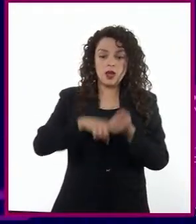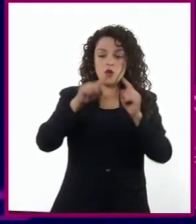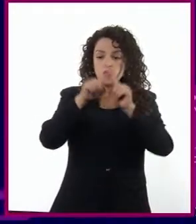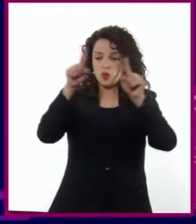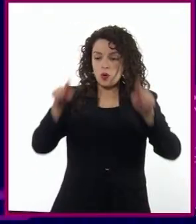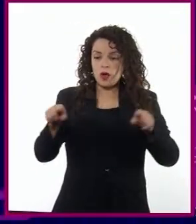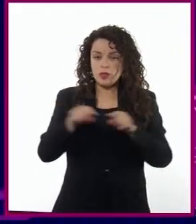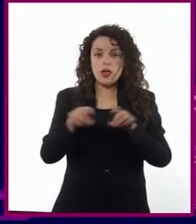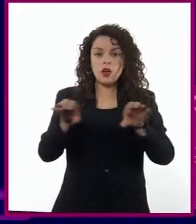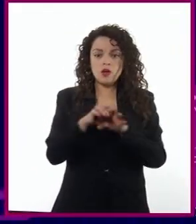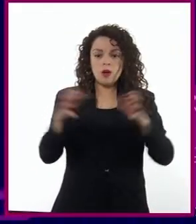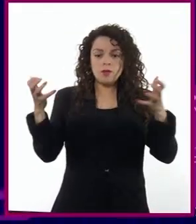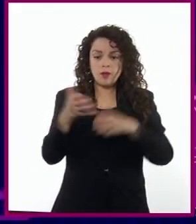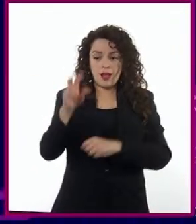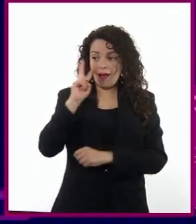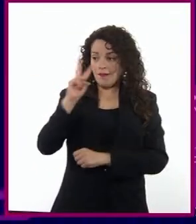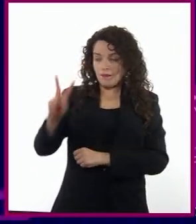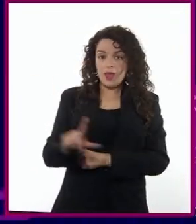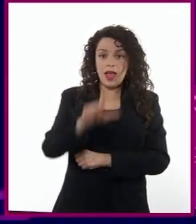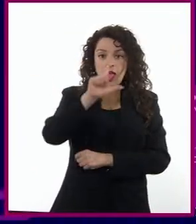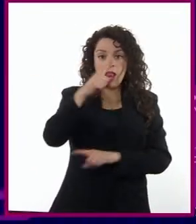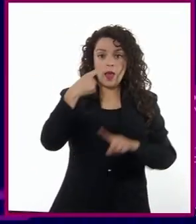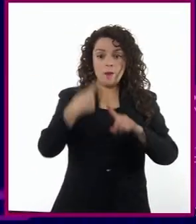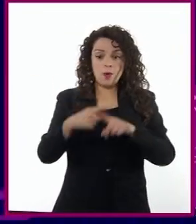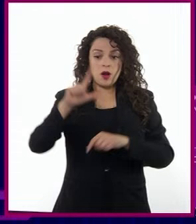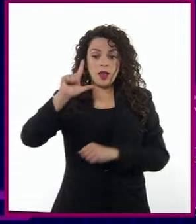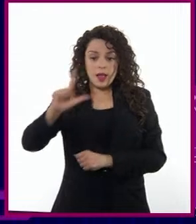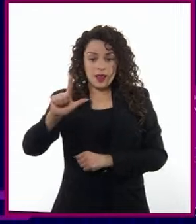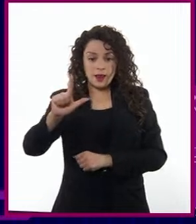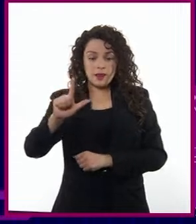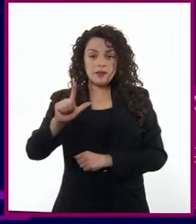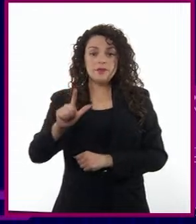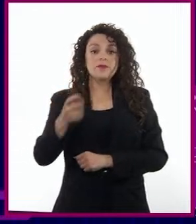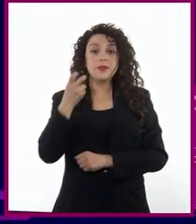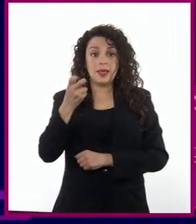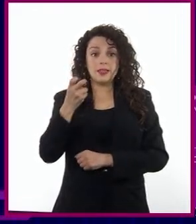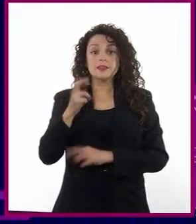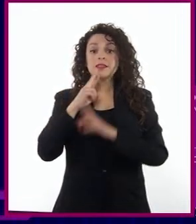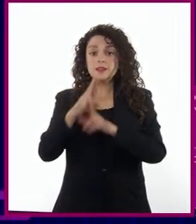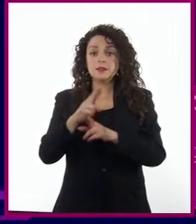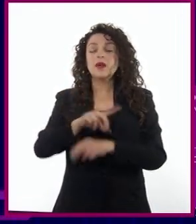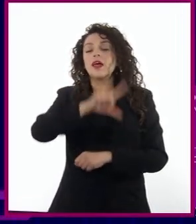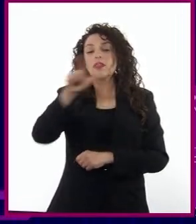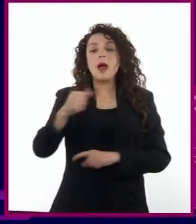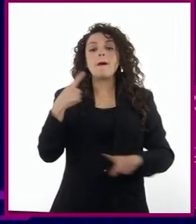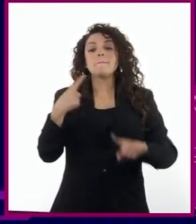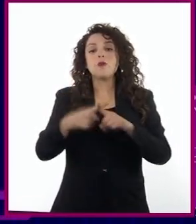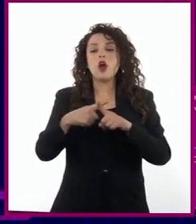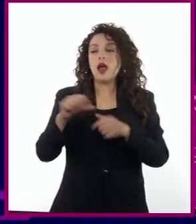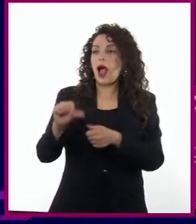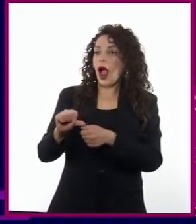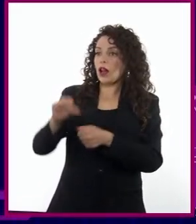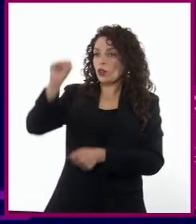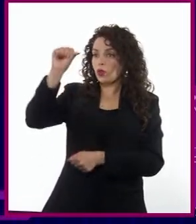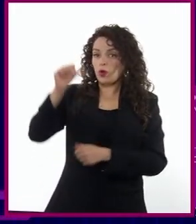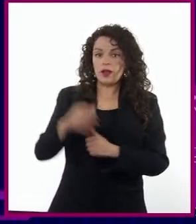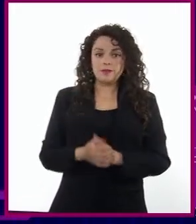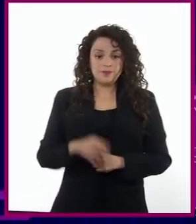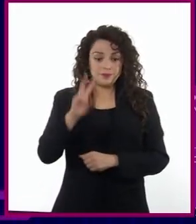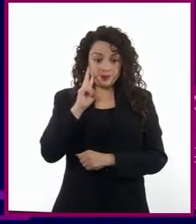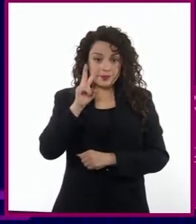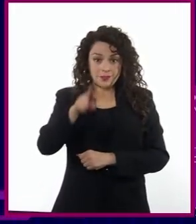fórmula lado por lado y lo que resulte se multiplicará por la altura, dando pie a la fórmula